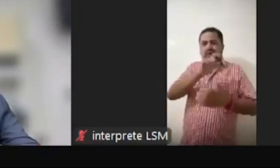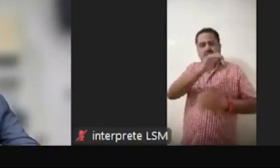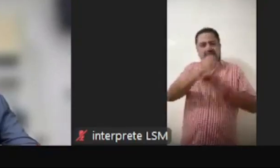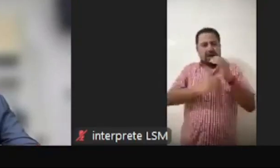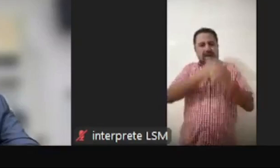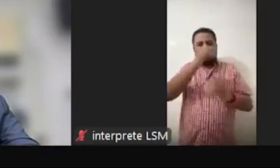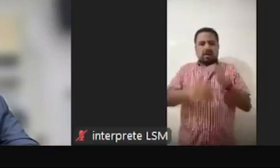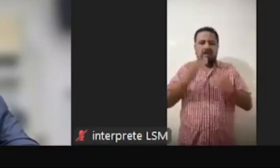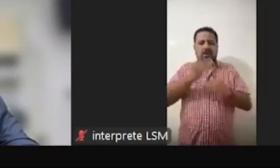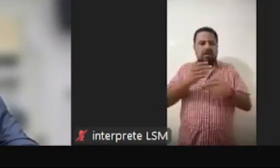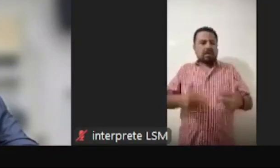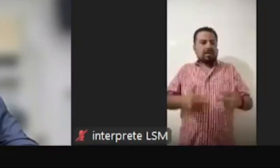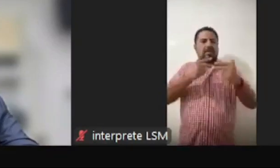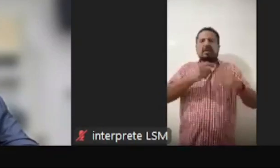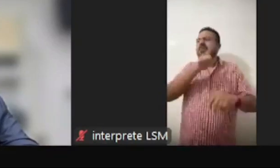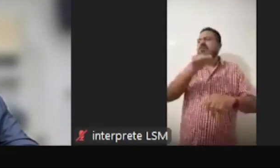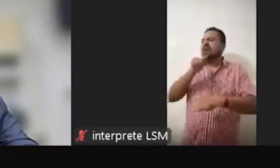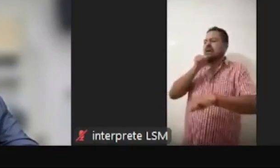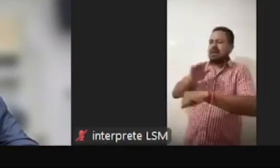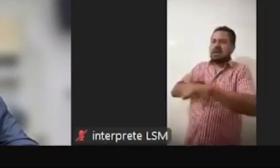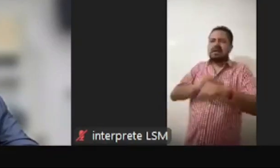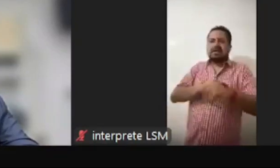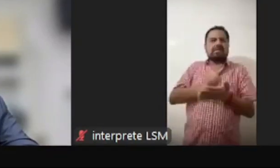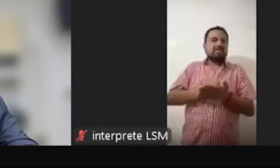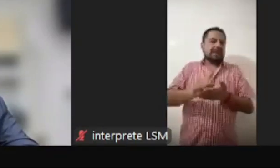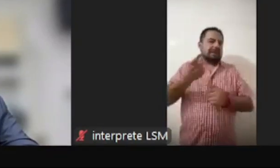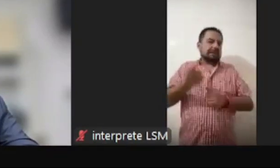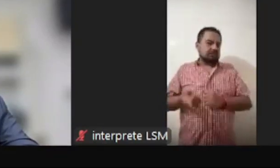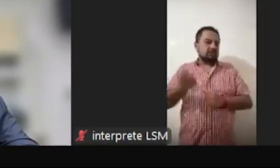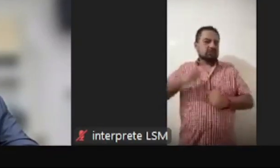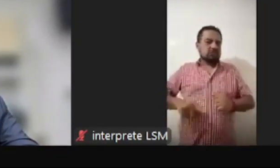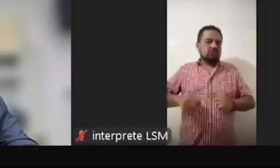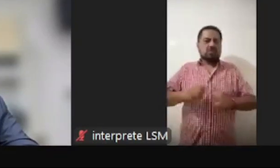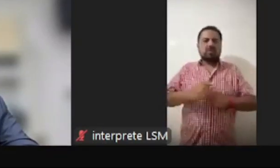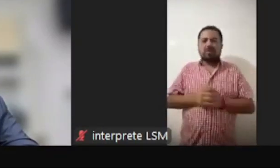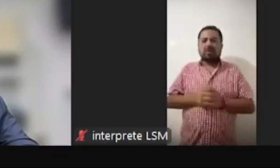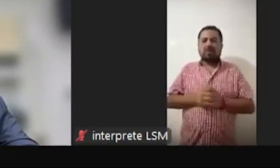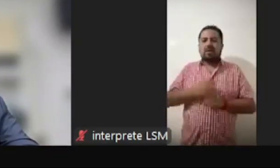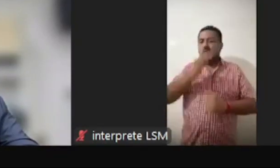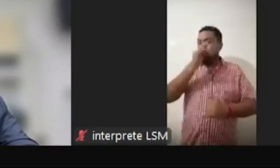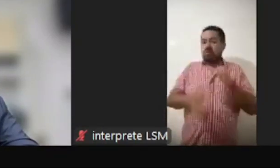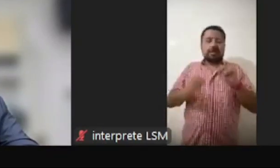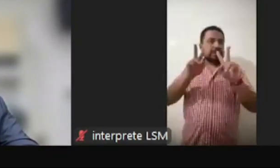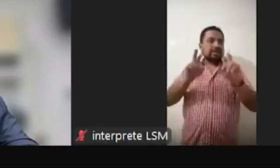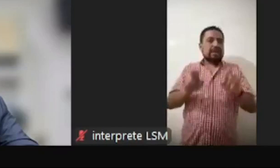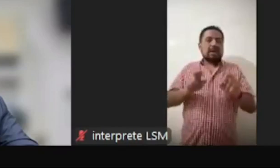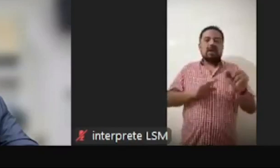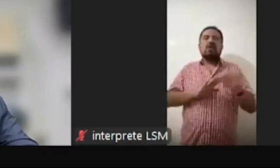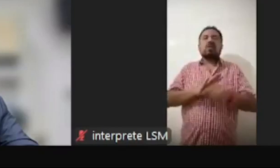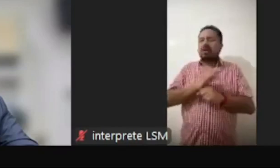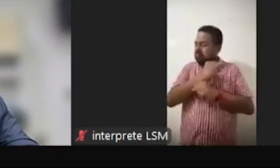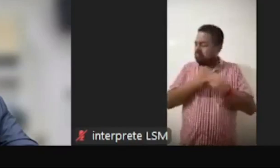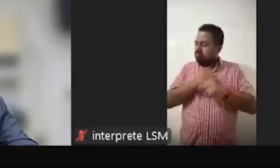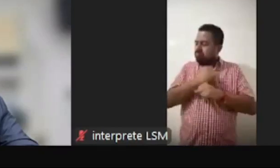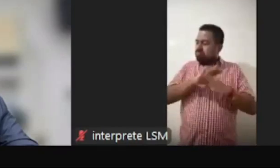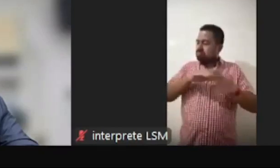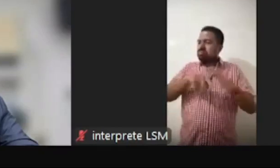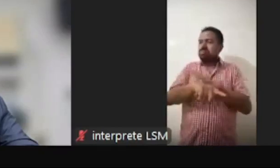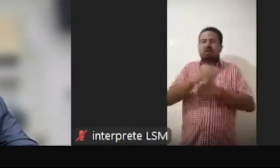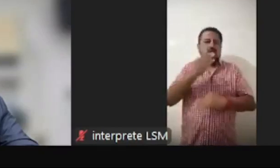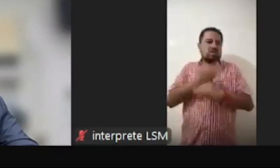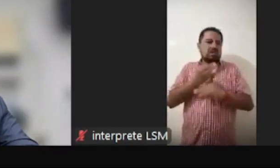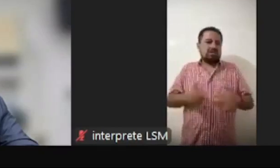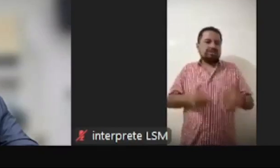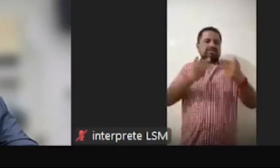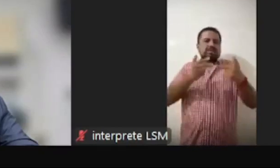en consecuencia notificarlo como en derecho corresponda. El último asunto listado para analizar y resolver en esta sesión corresponde